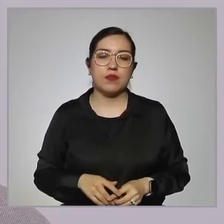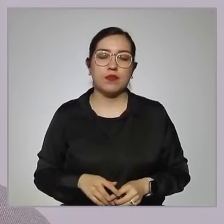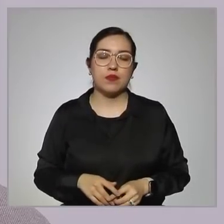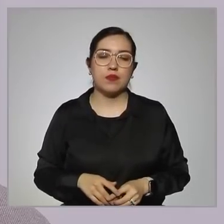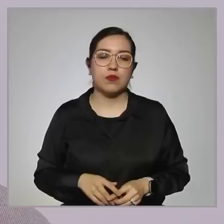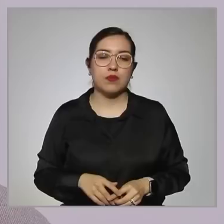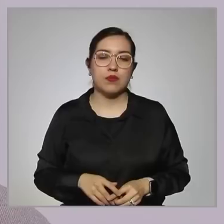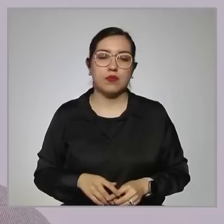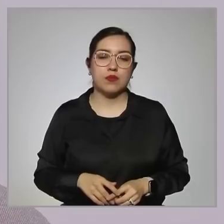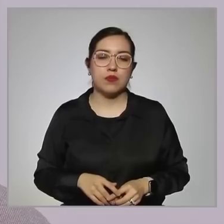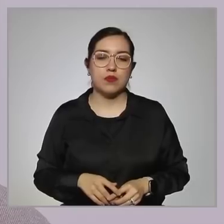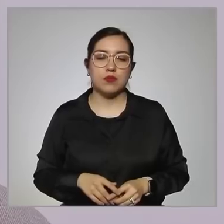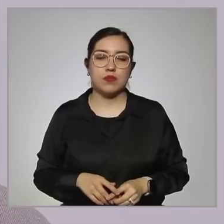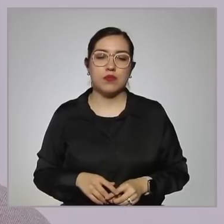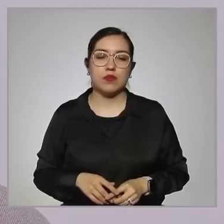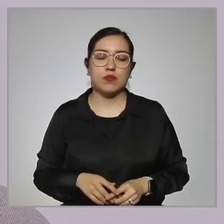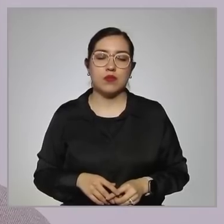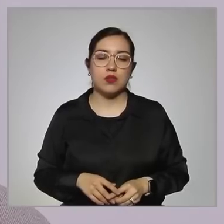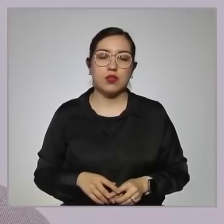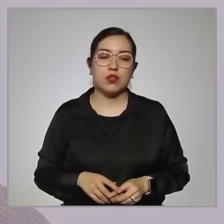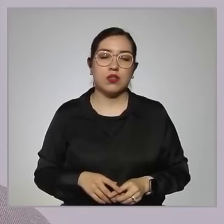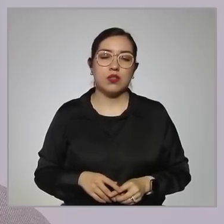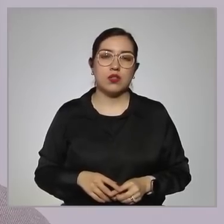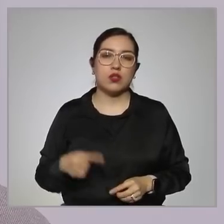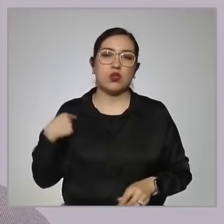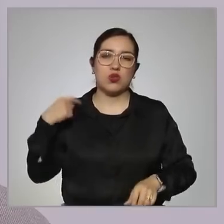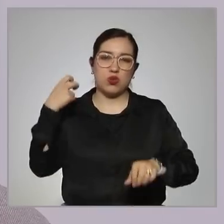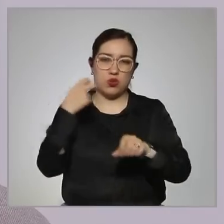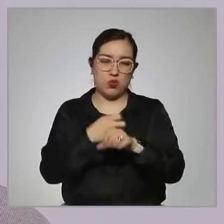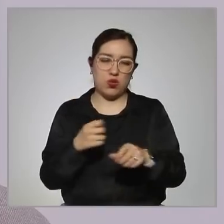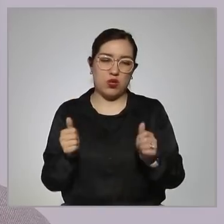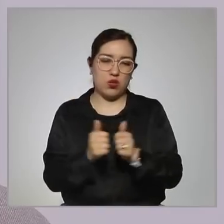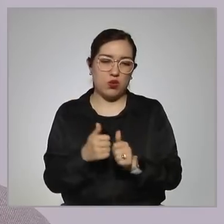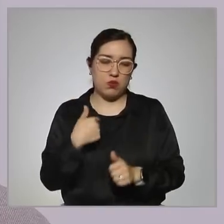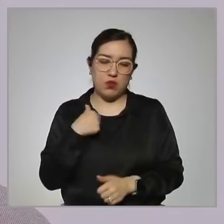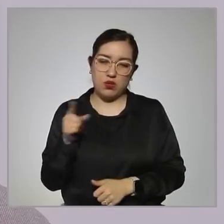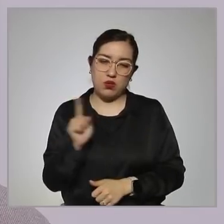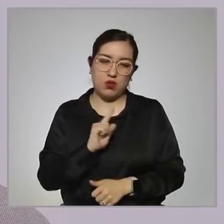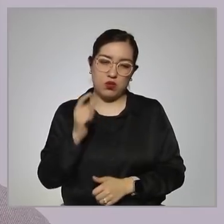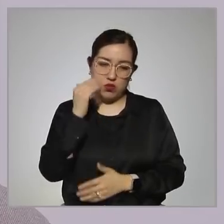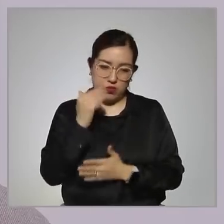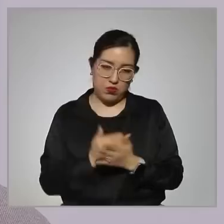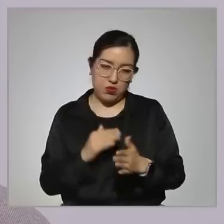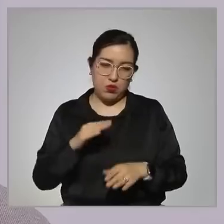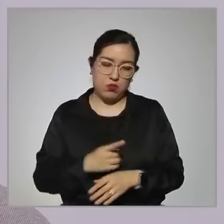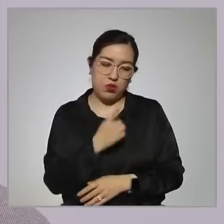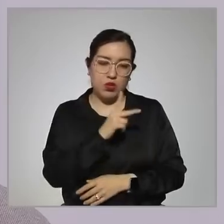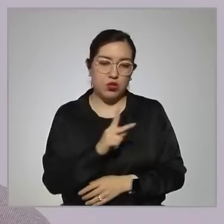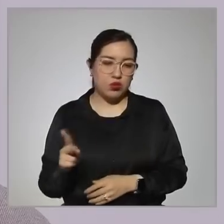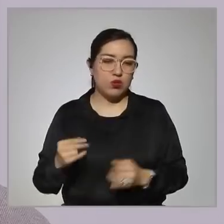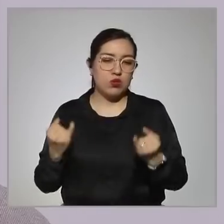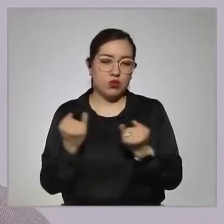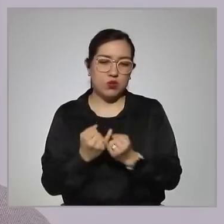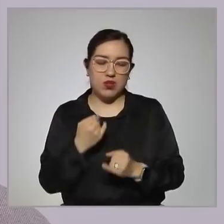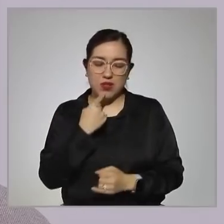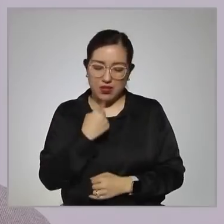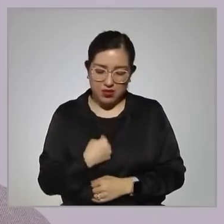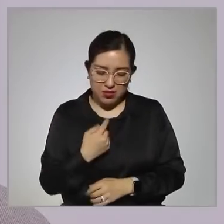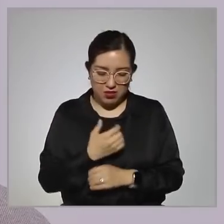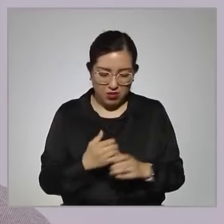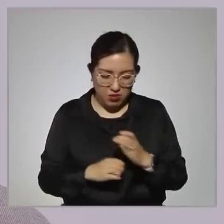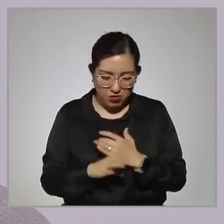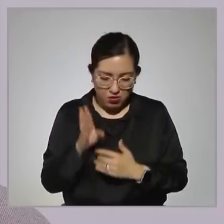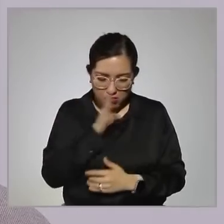que, pues, ser menos dura conmigo, ¿no? Porque yo creo que todos lo hacemos, o sea, nos decimos cosas terribles,